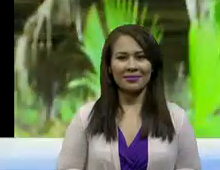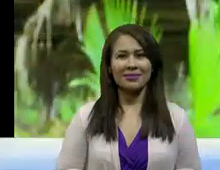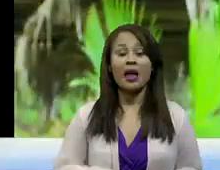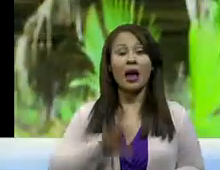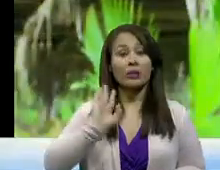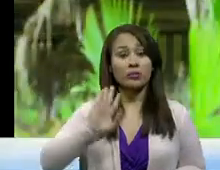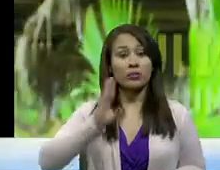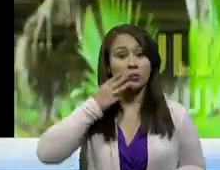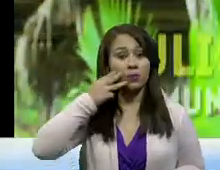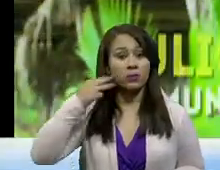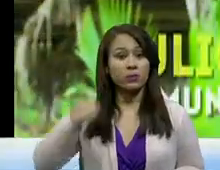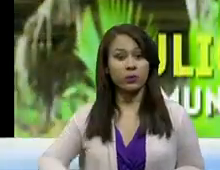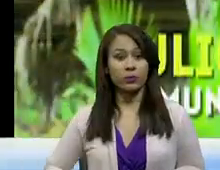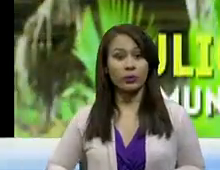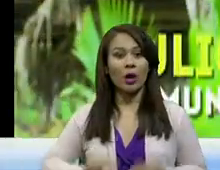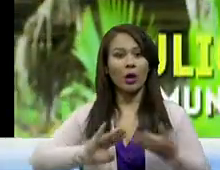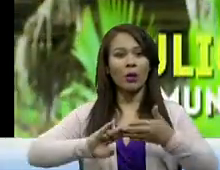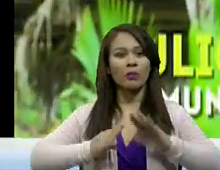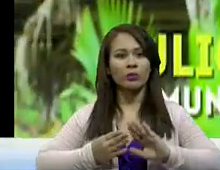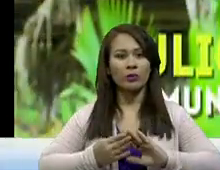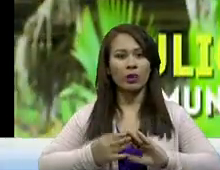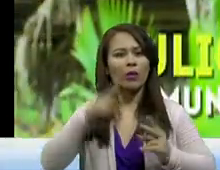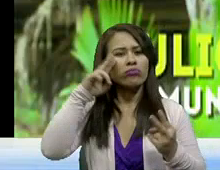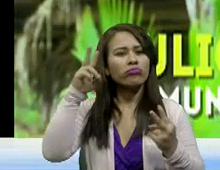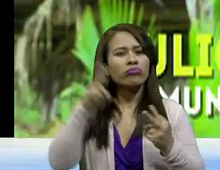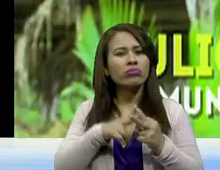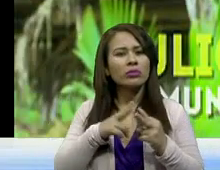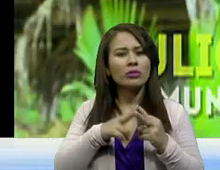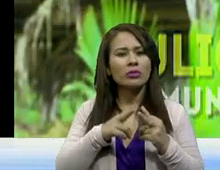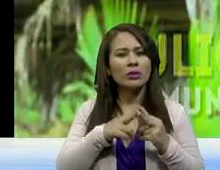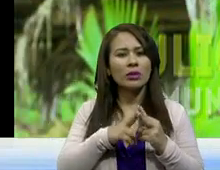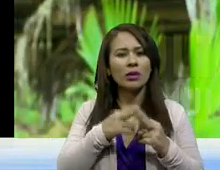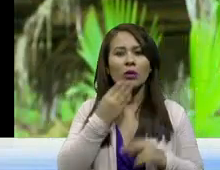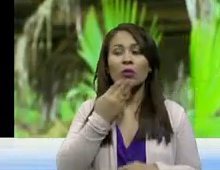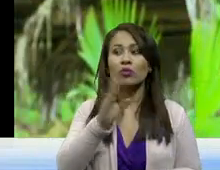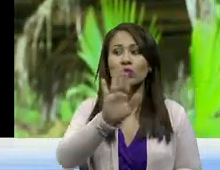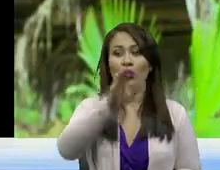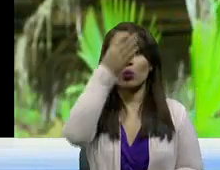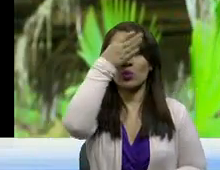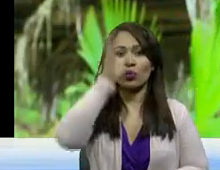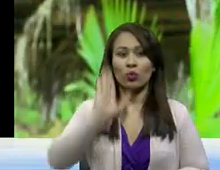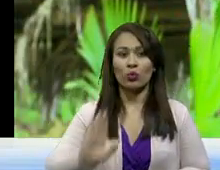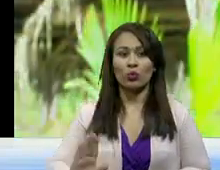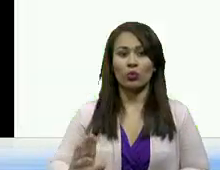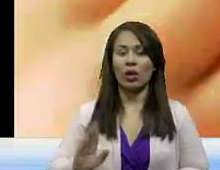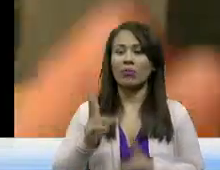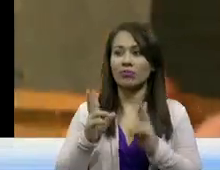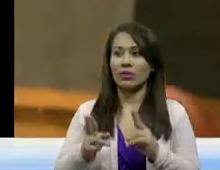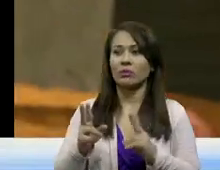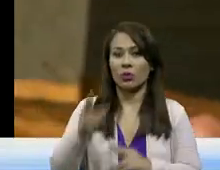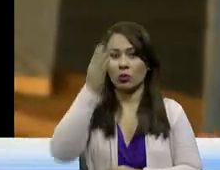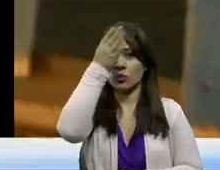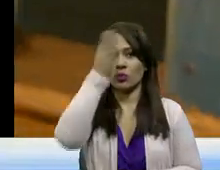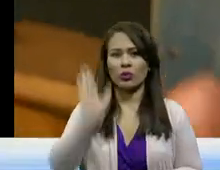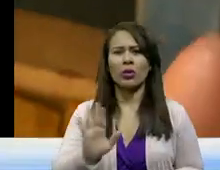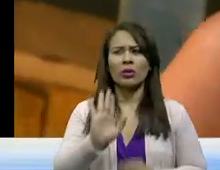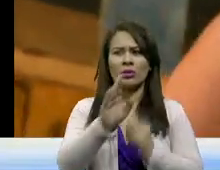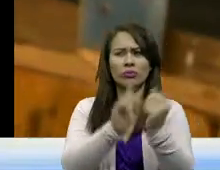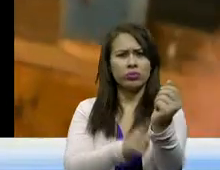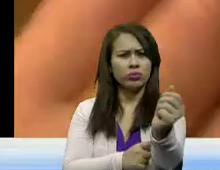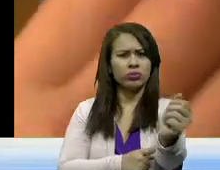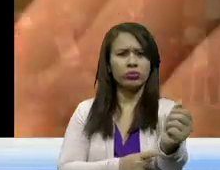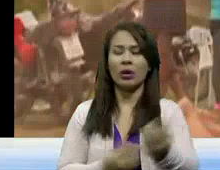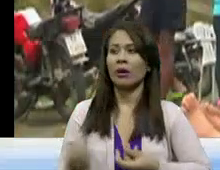Shuar prácticamente se conoce por la cultura mismo Shuar, por su palabra, por su tradición, por